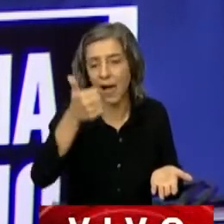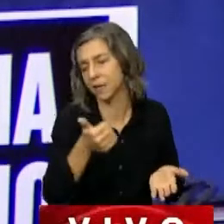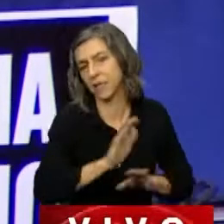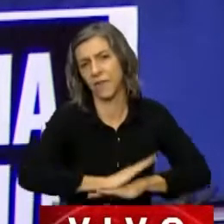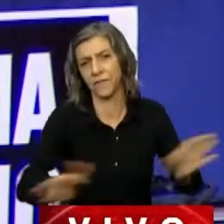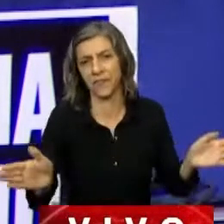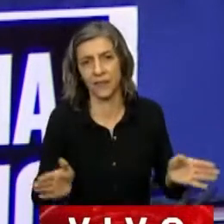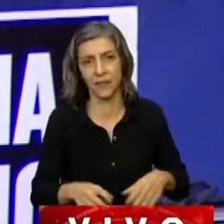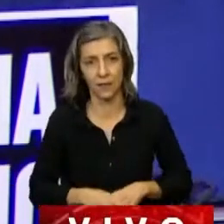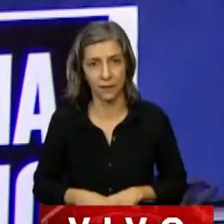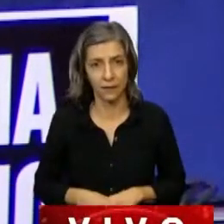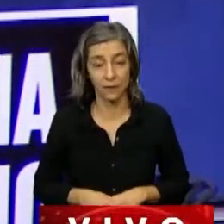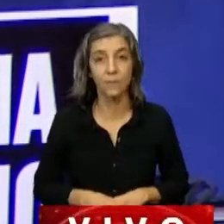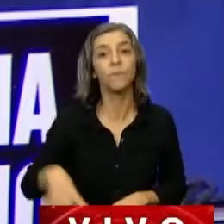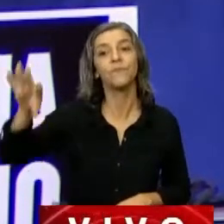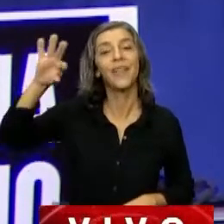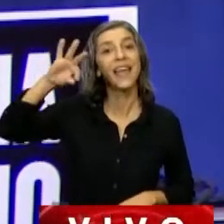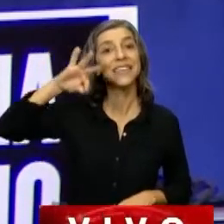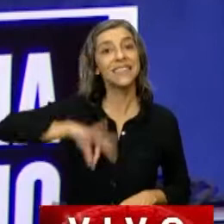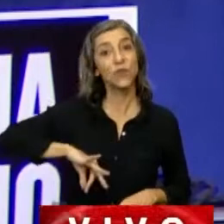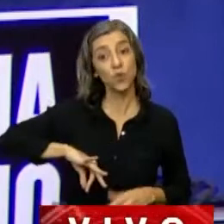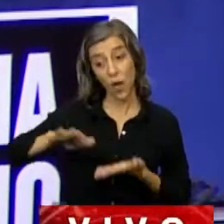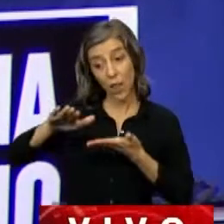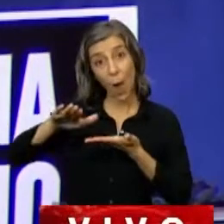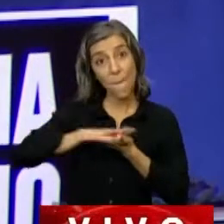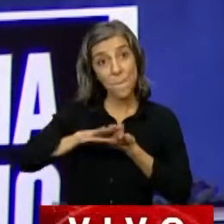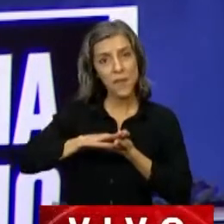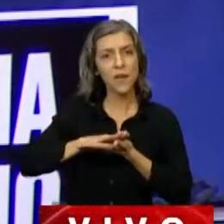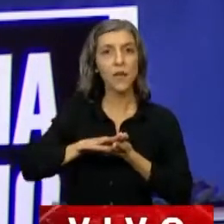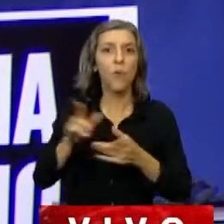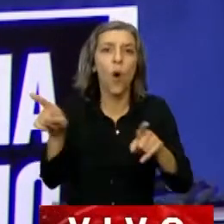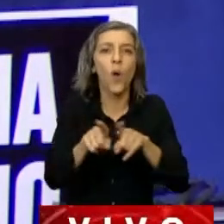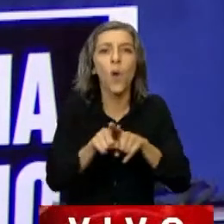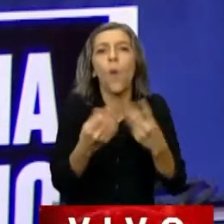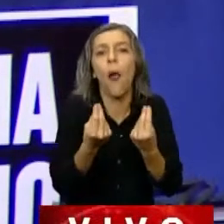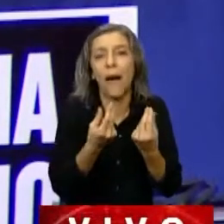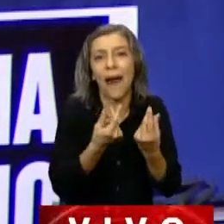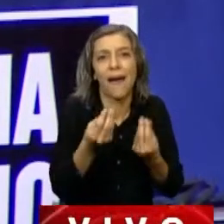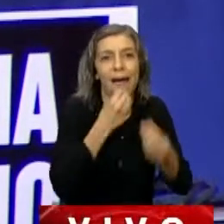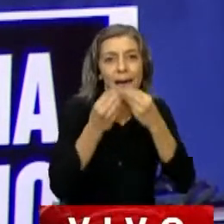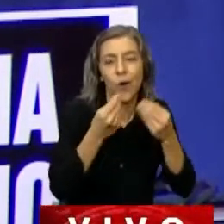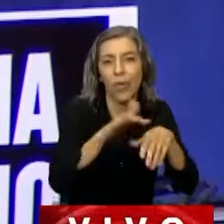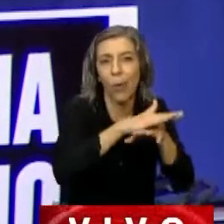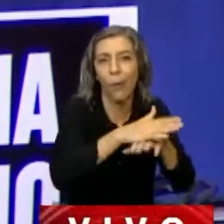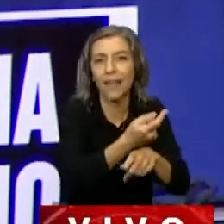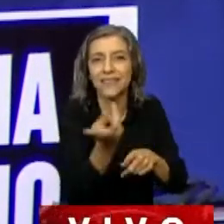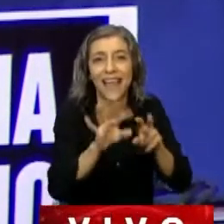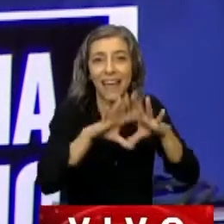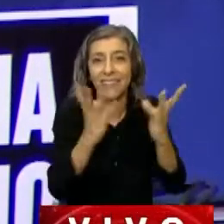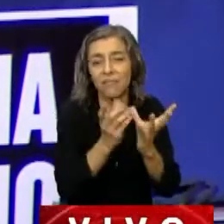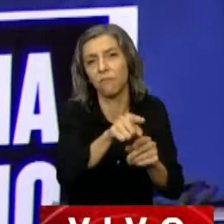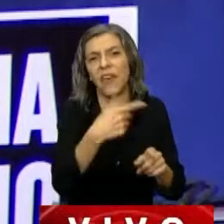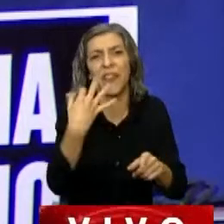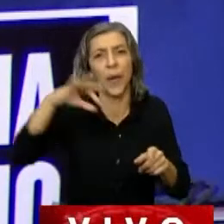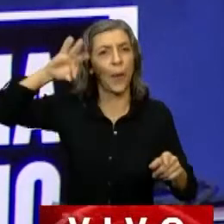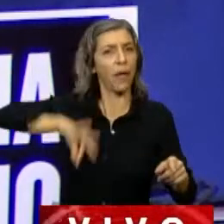mínimo, que debe ser igual al costo de la canasta familiar. Como medida de emergencia, llevar todos los salarios mínimos y las jubilaciones a la